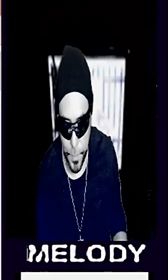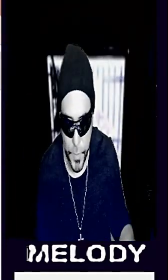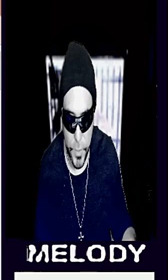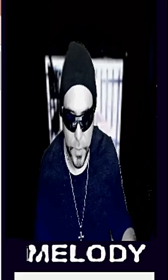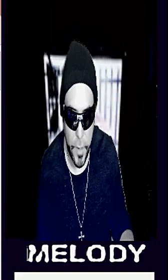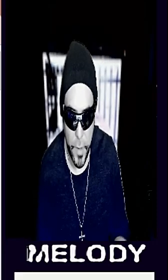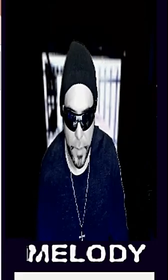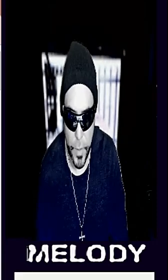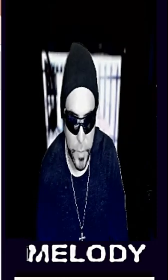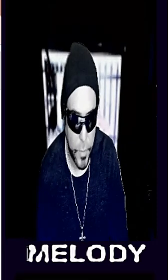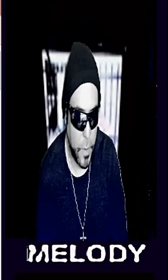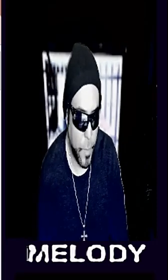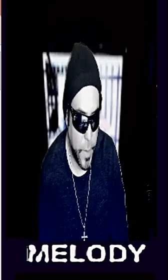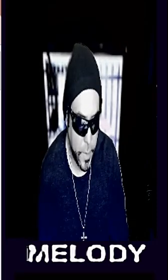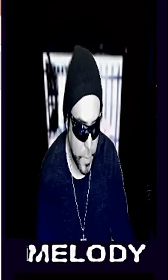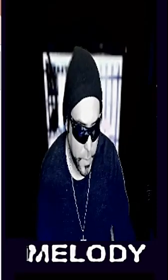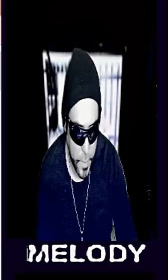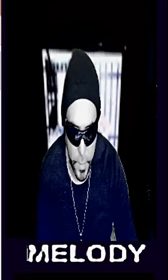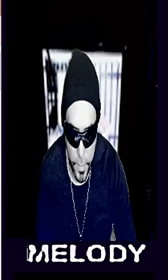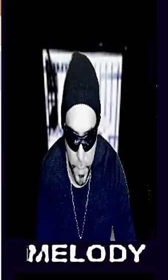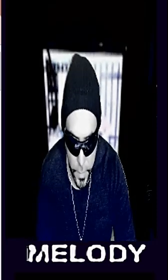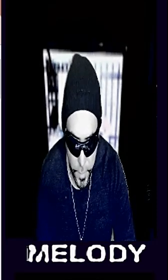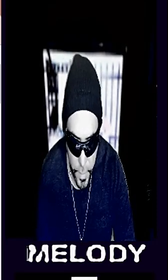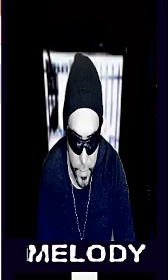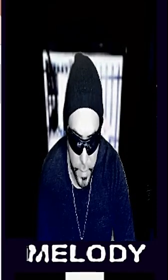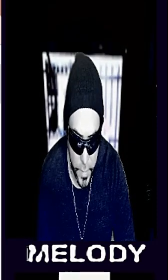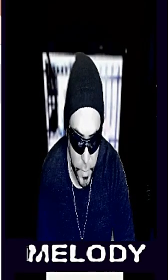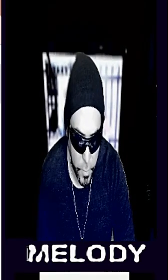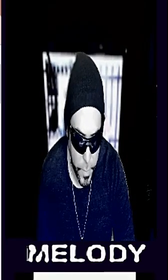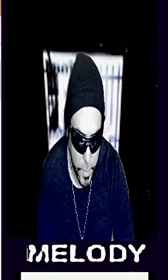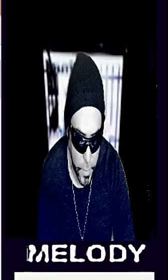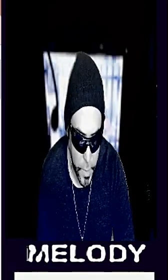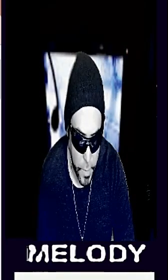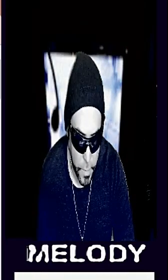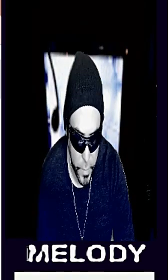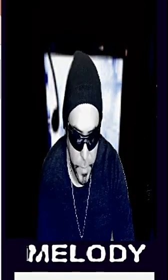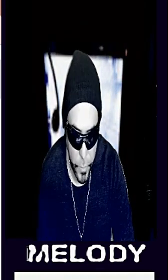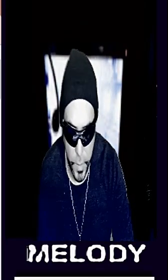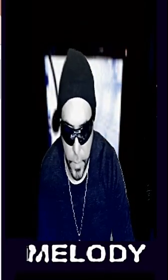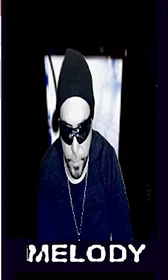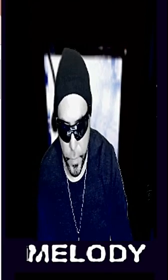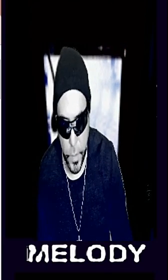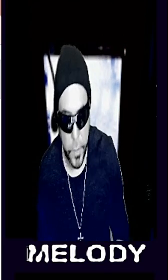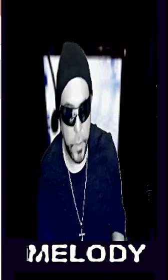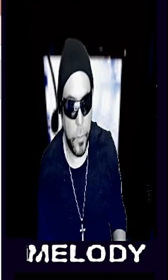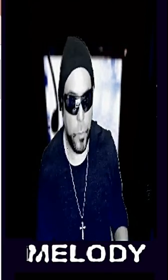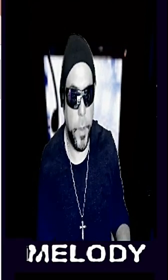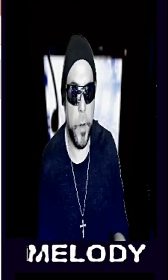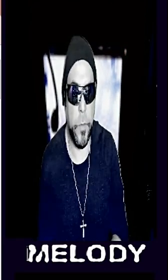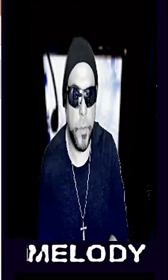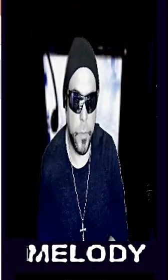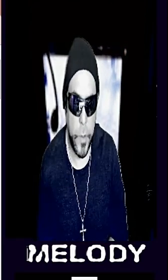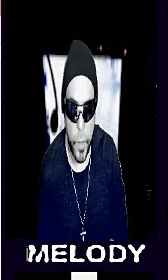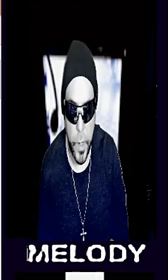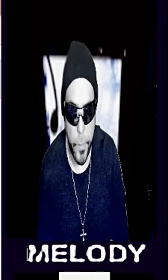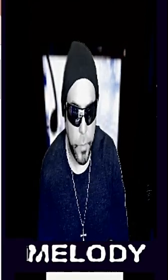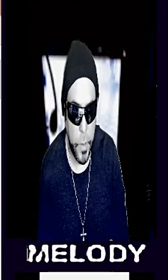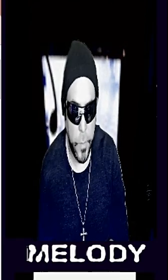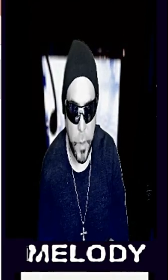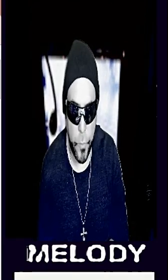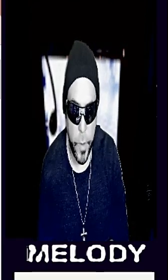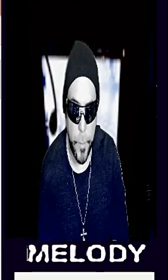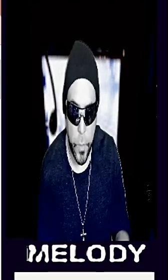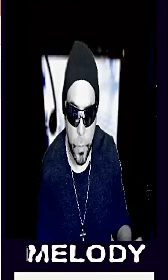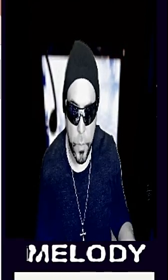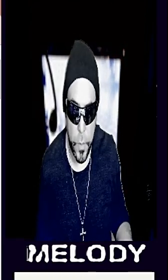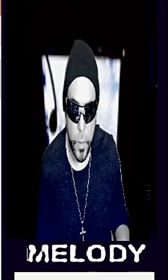amigos. Entonces, la verdad, amigos, enhorabuena. La verdad, excelente gobierno que haya llevado Andrés Manuel. Y el gobierno de Andrés Manuel, amigos,